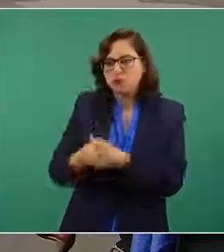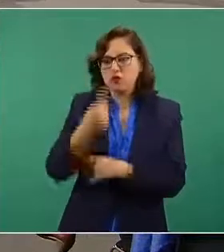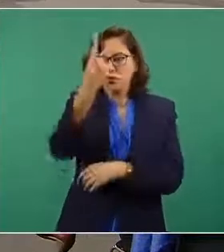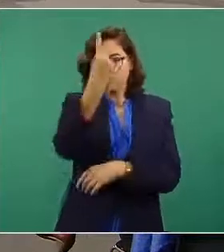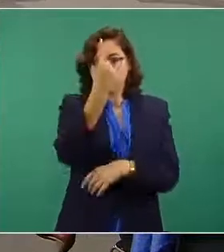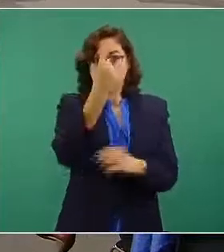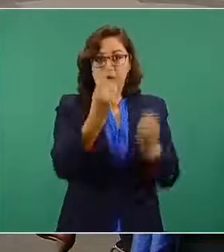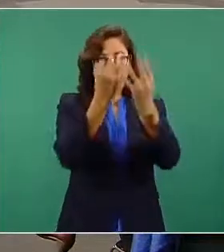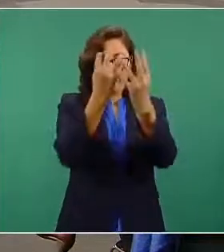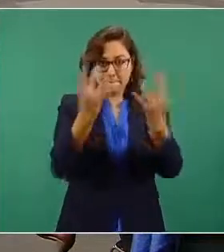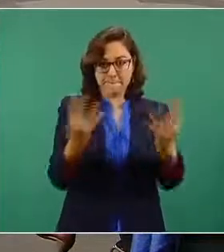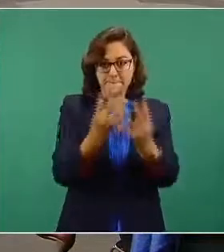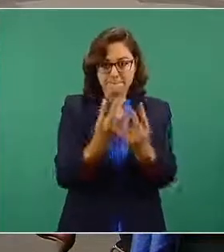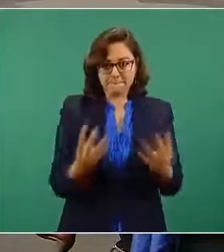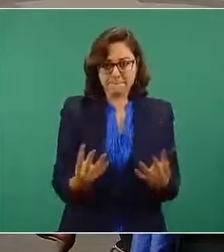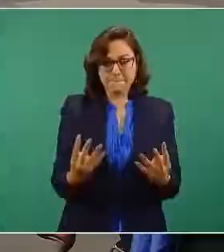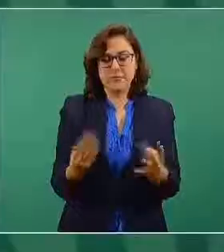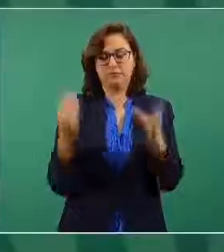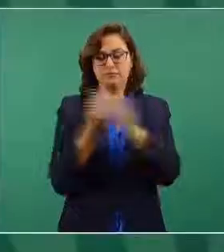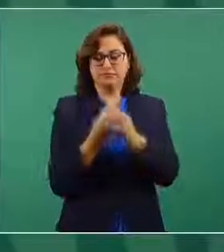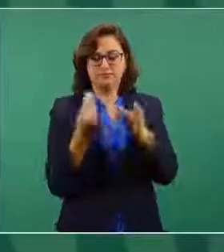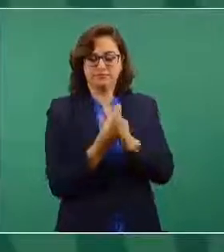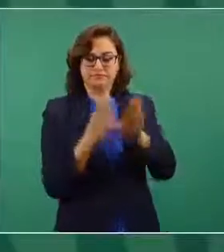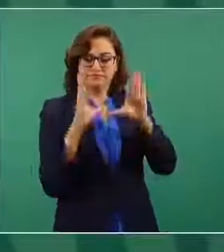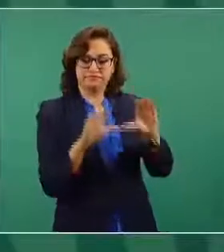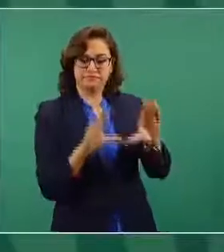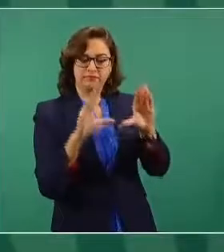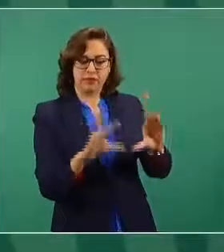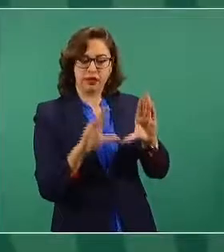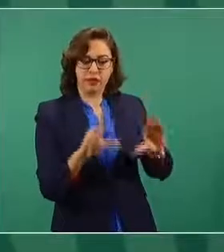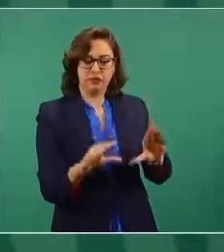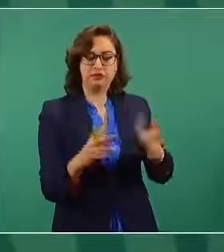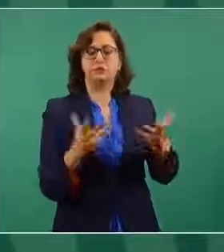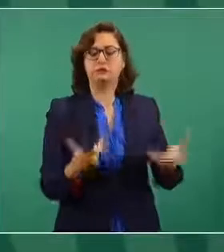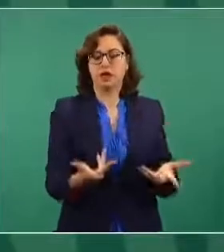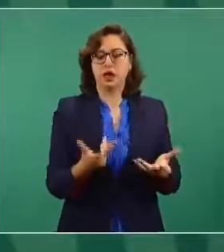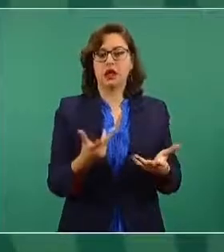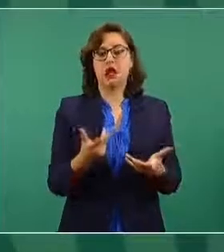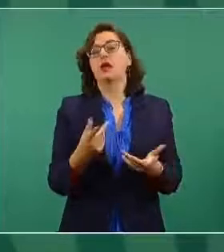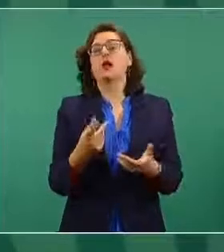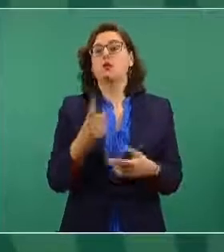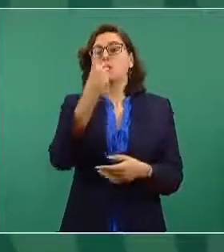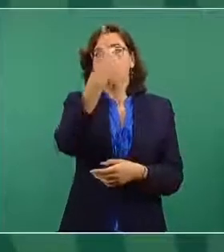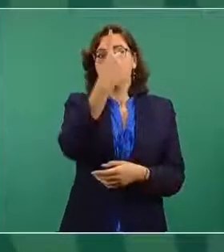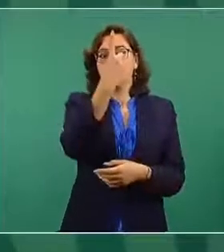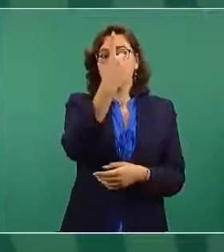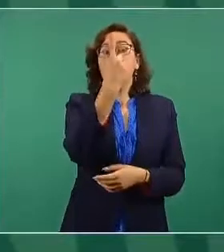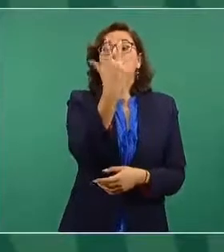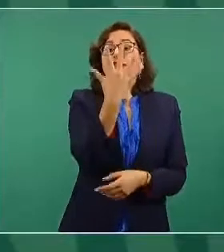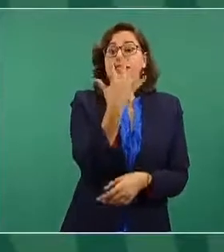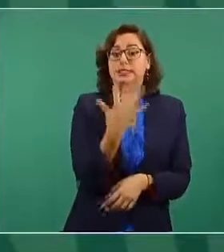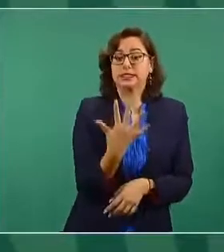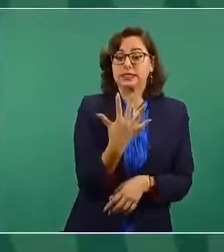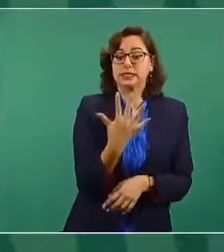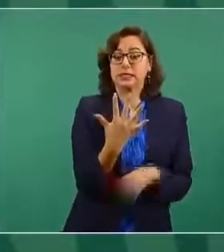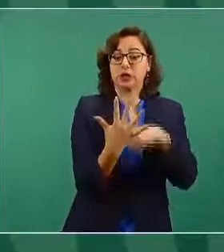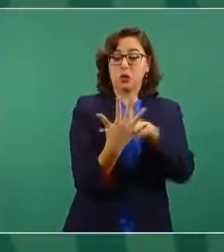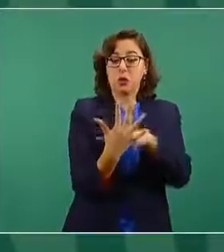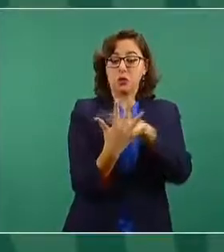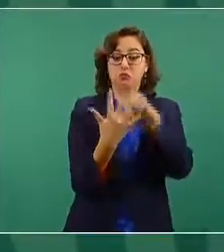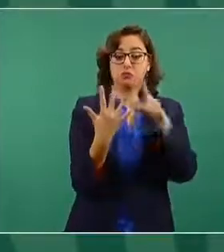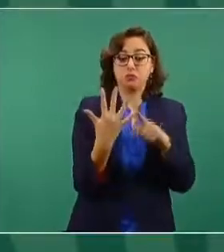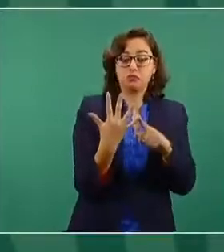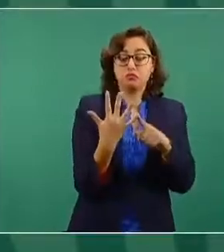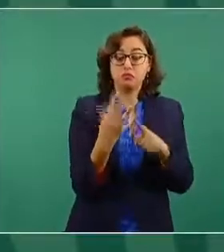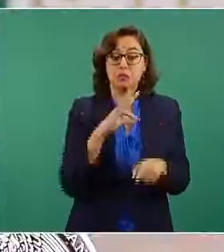a las personas críticamente enfermas. Una persona especialista en medicina crítica supervisa a 5 personas especialistas que